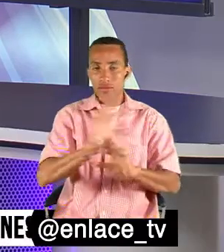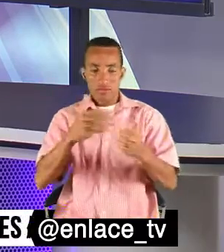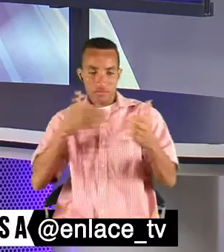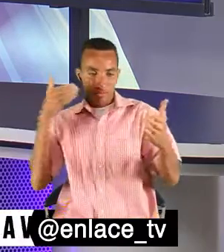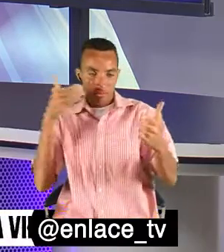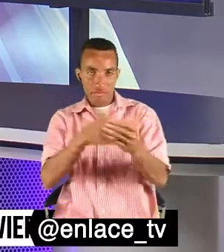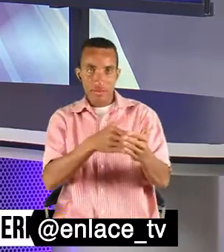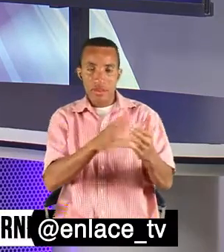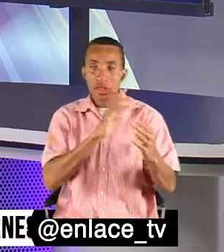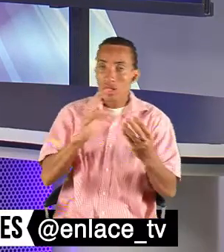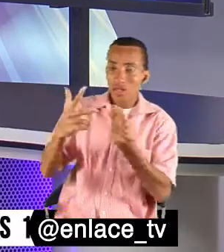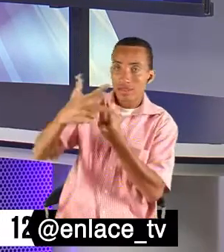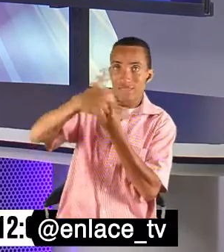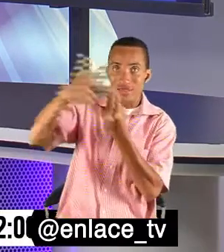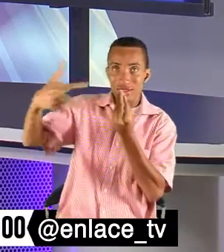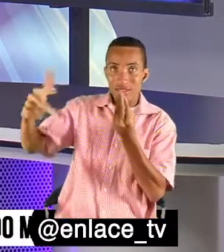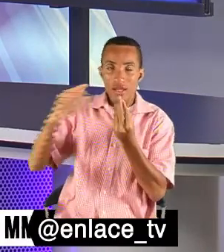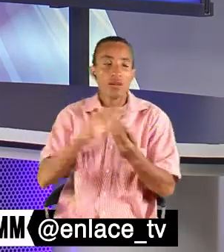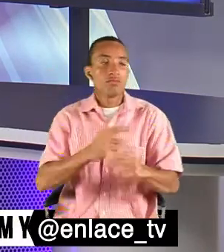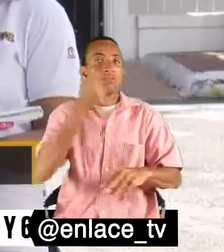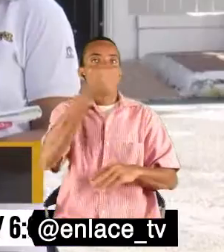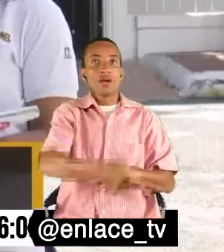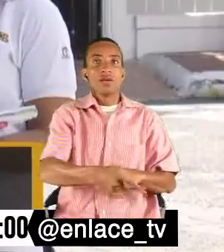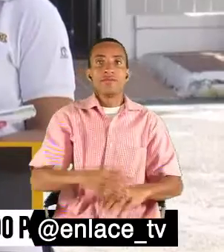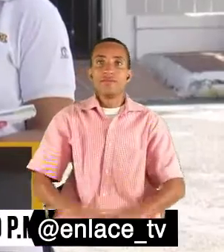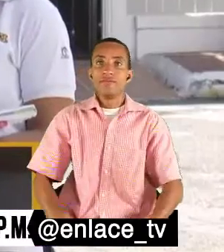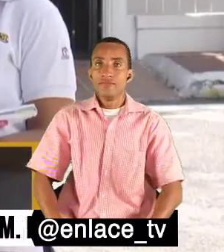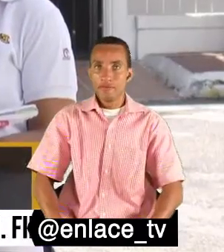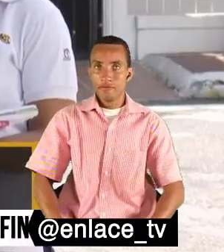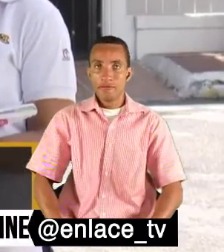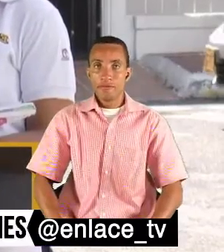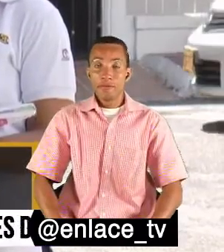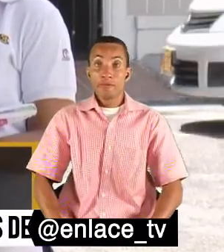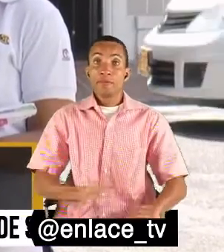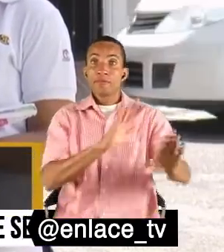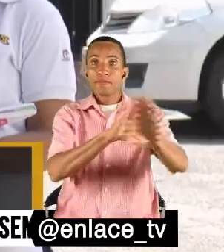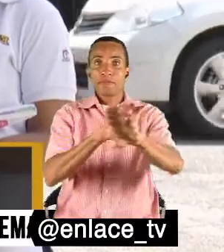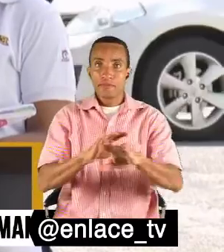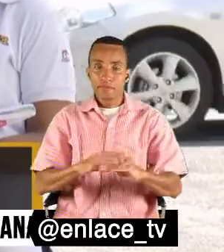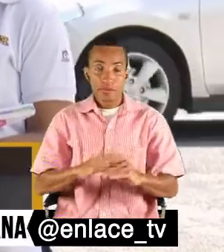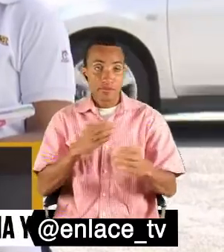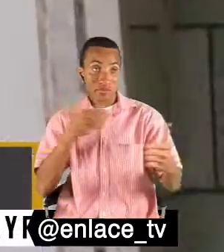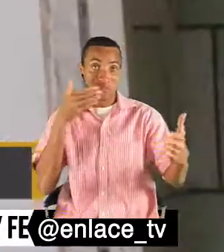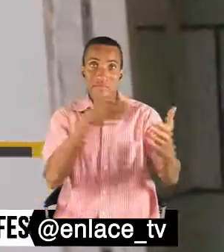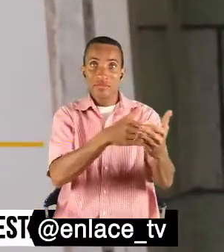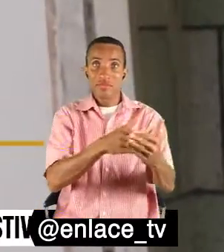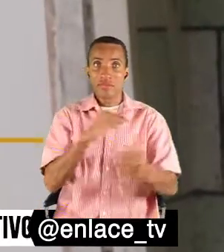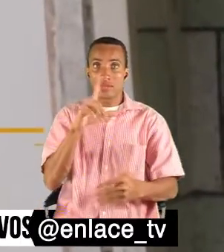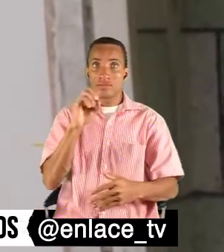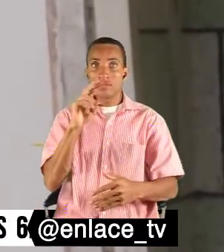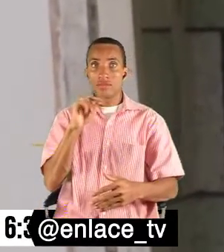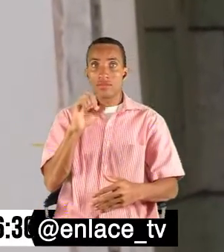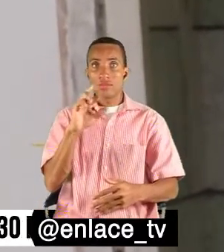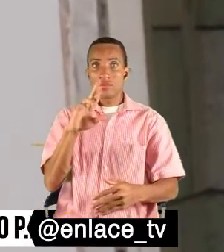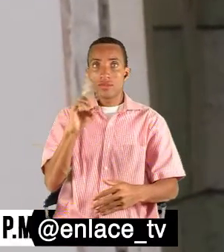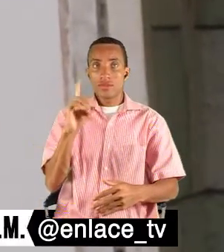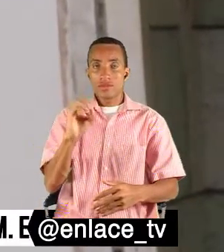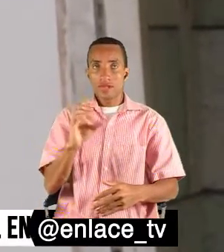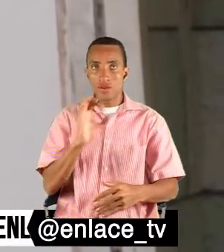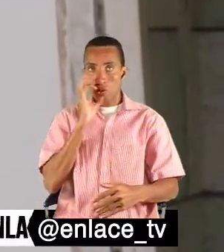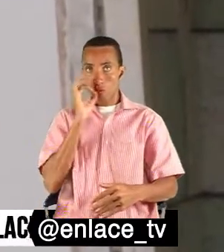la Corte Constitucional. La notificación que responde a la demanda la recibió Leonardo Granados, abogado defensor de la